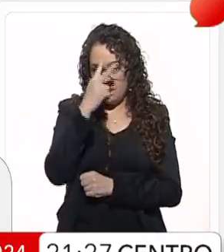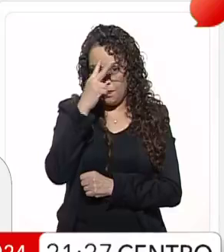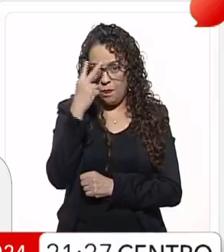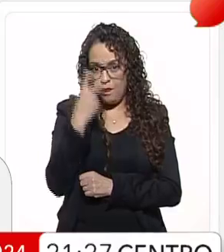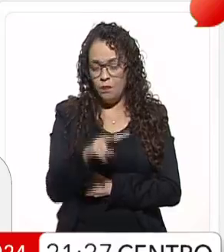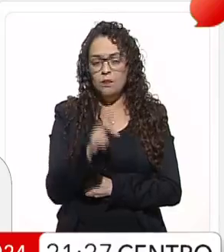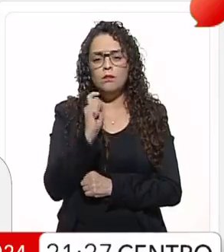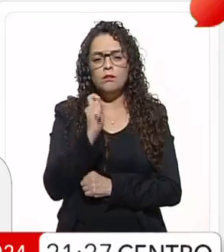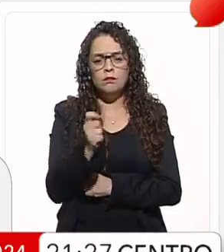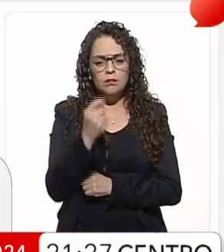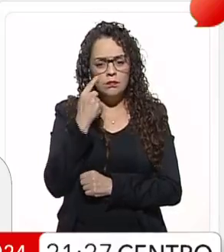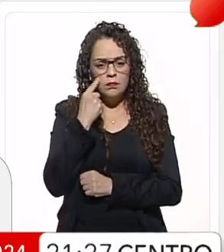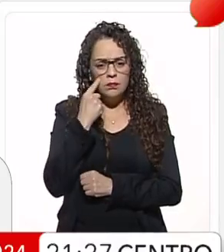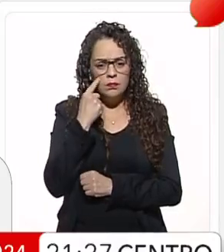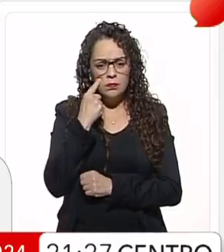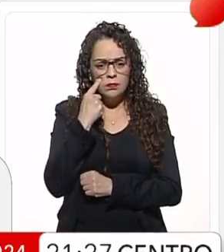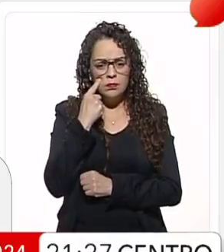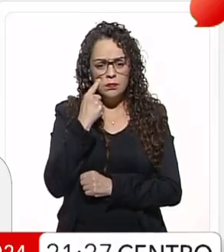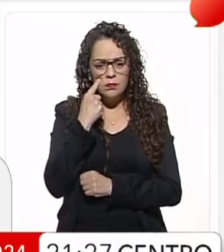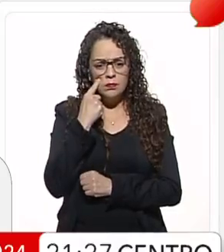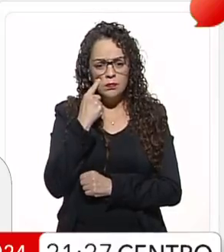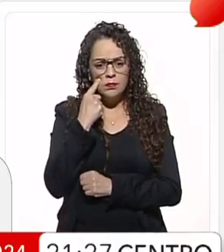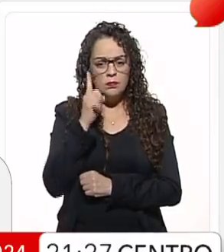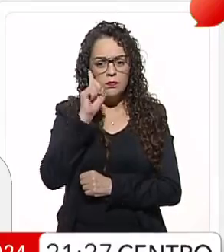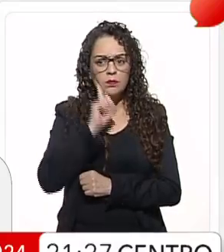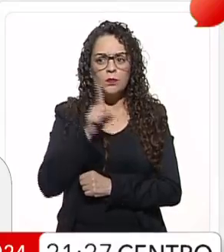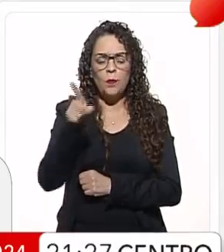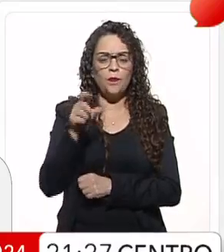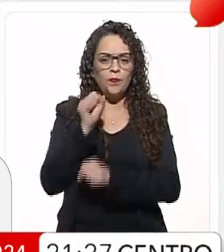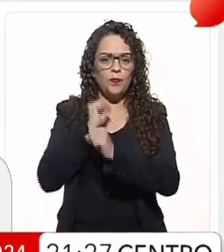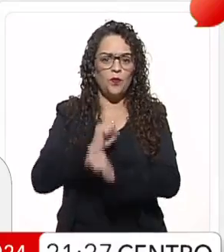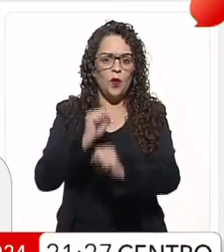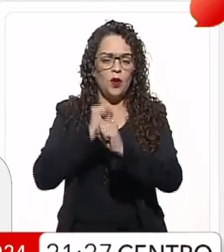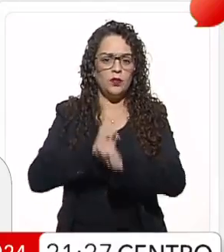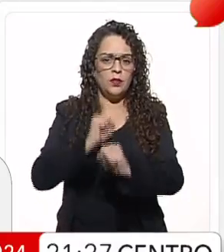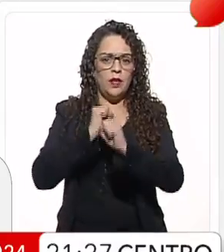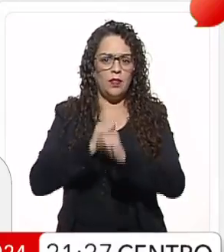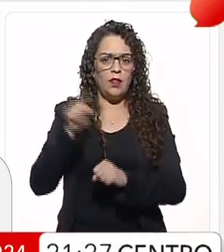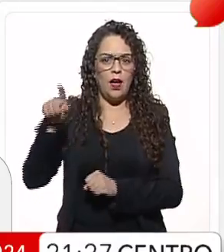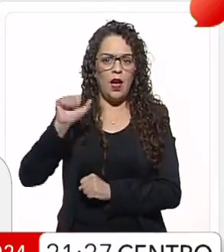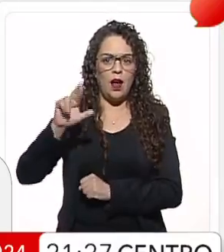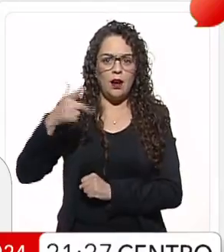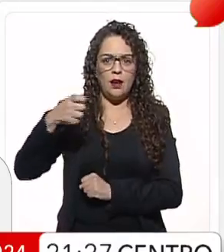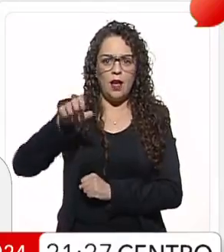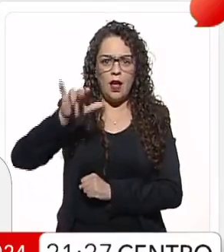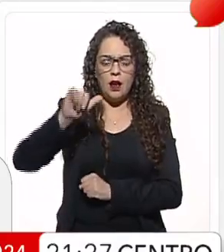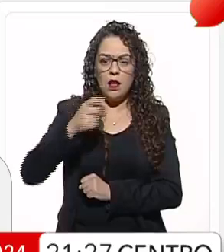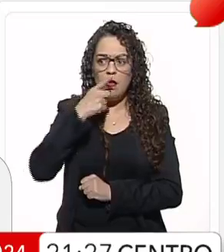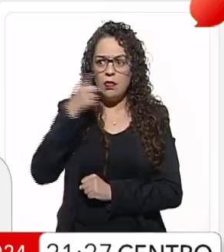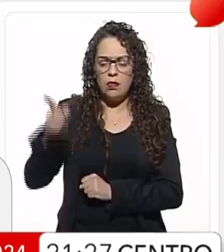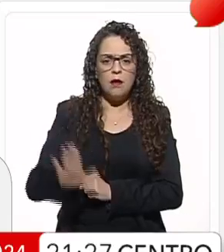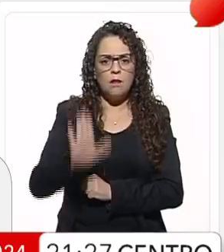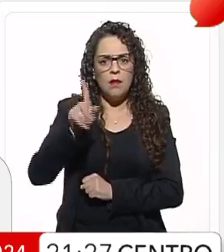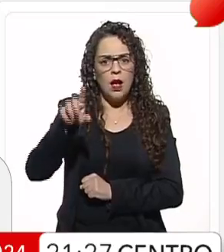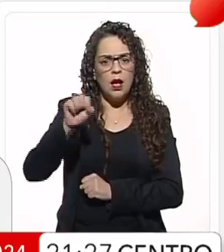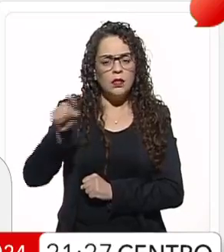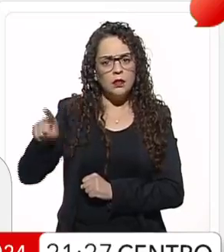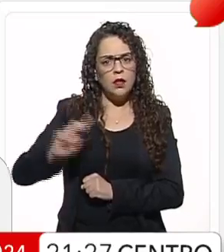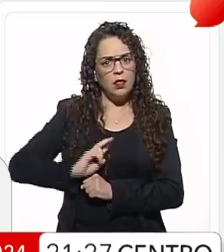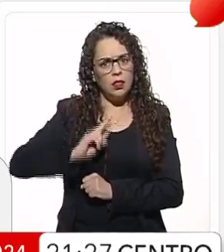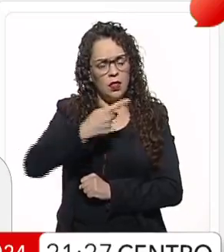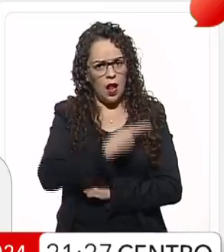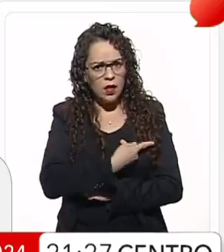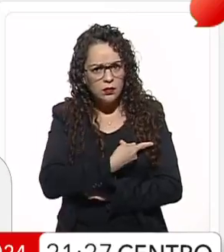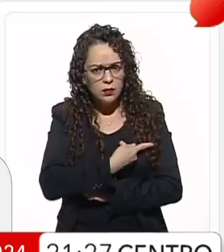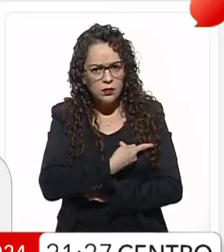por una boxeadora del país argelino, que se le está acusando de ser una persona